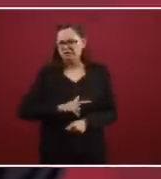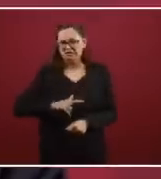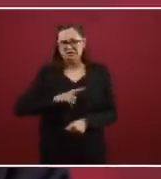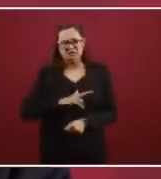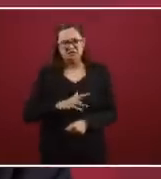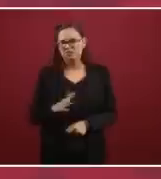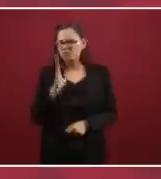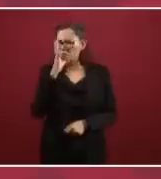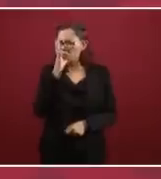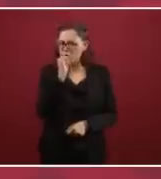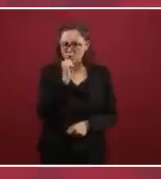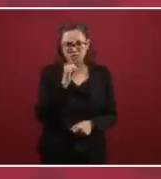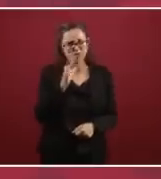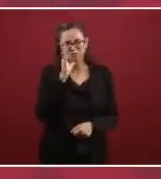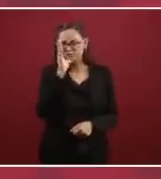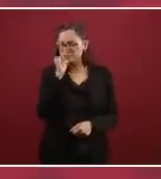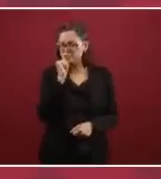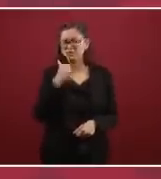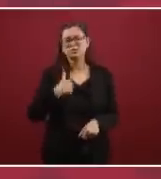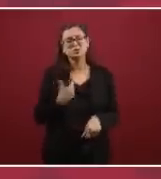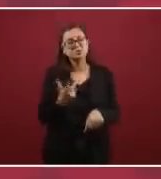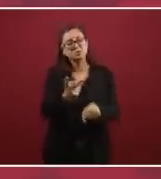invito, convoco